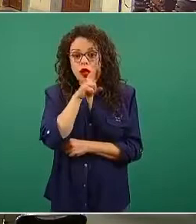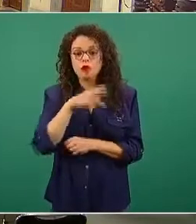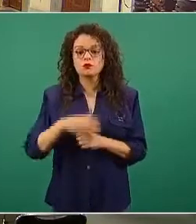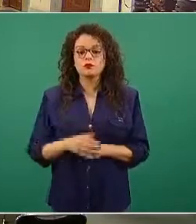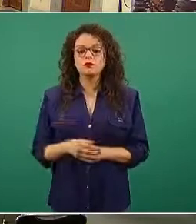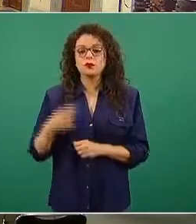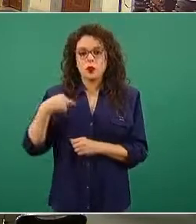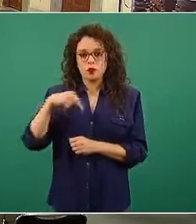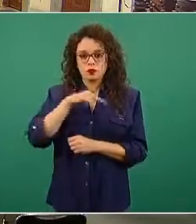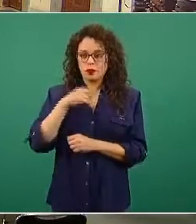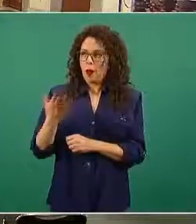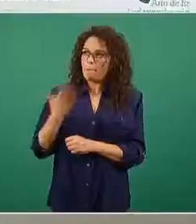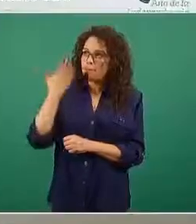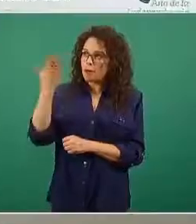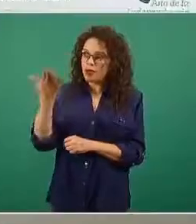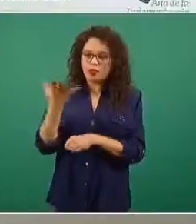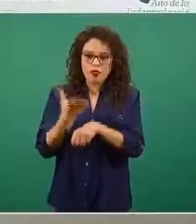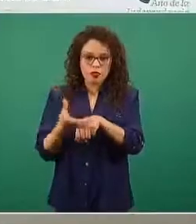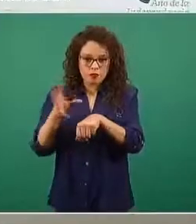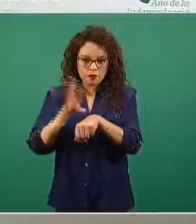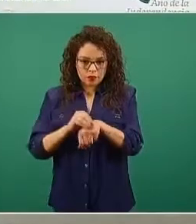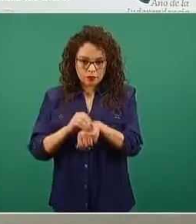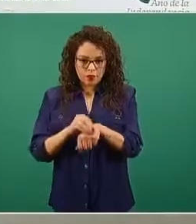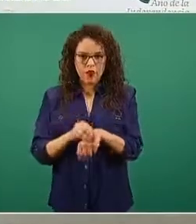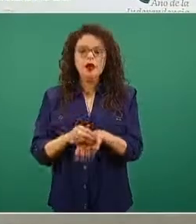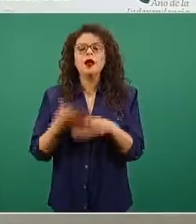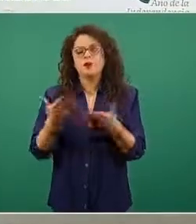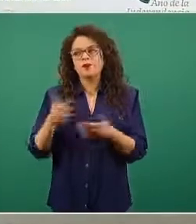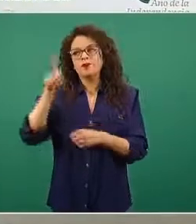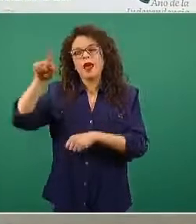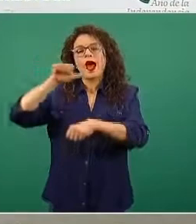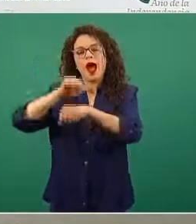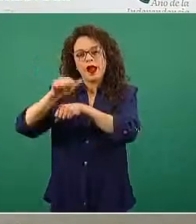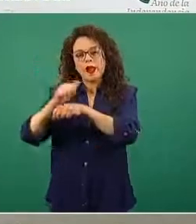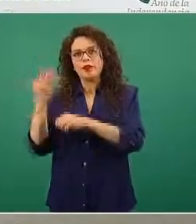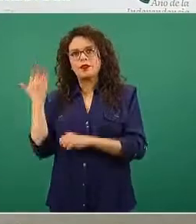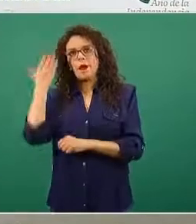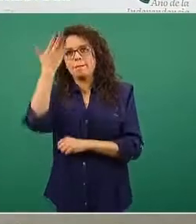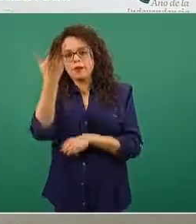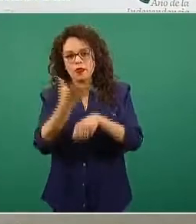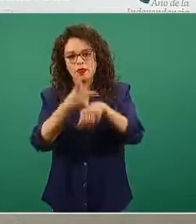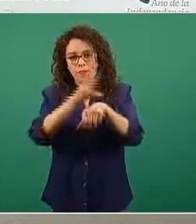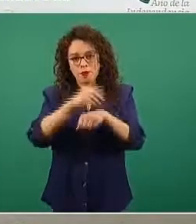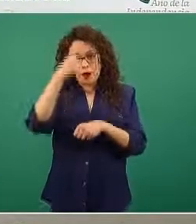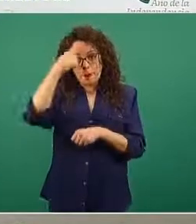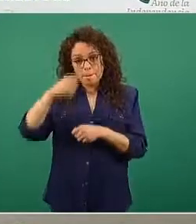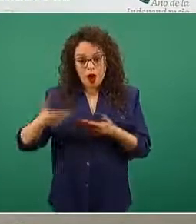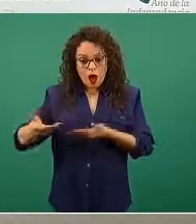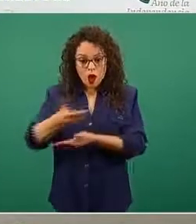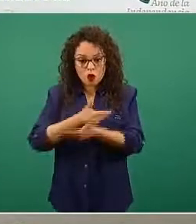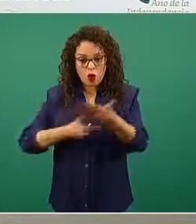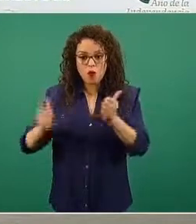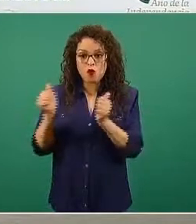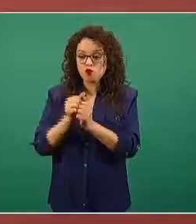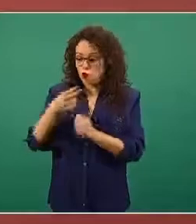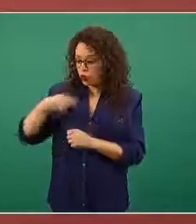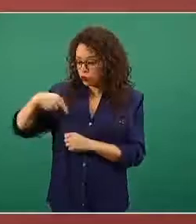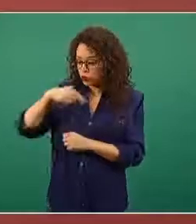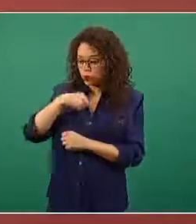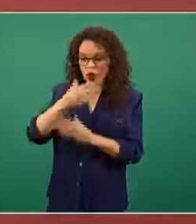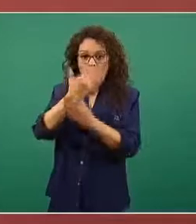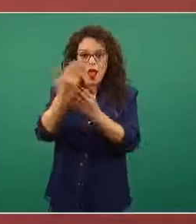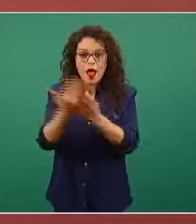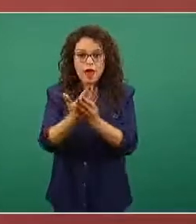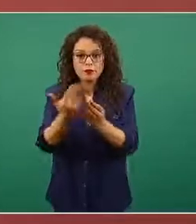la autorización, o más bien Argentina pidió la autorización de que nos compartieran el expediente. Y esto lo